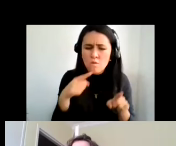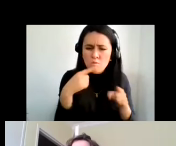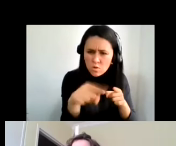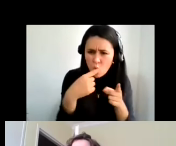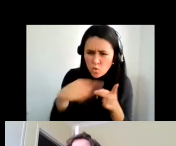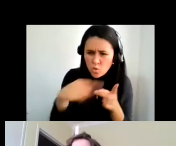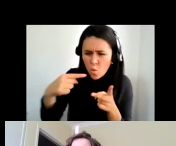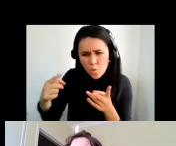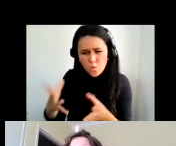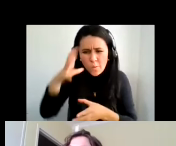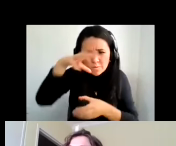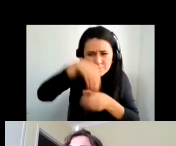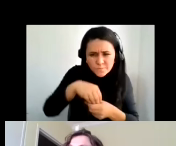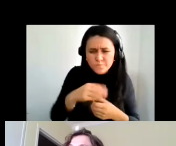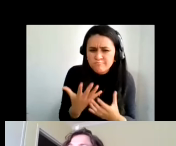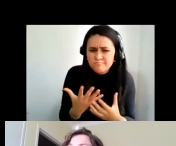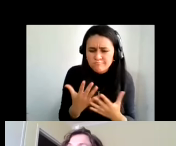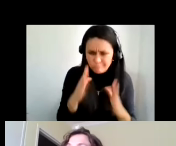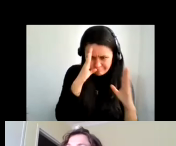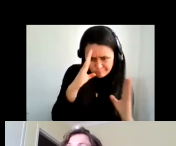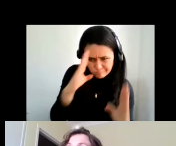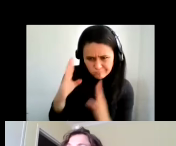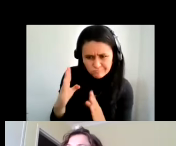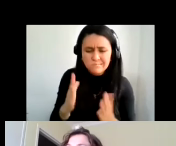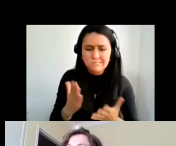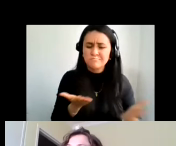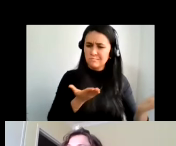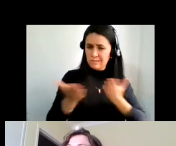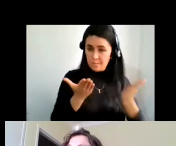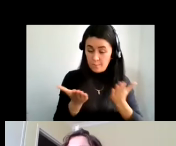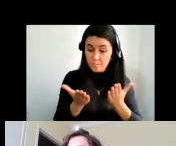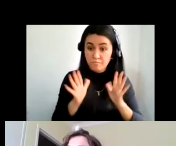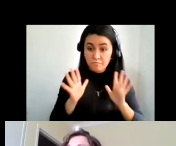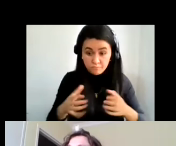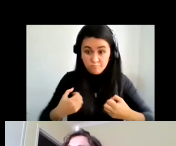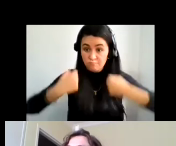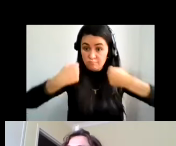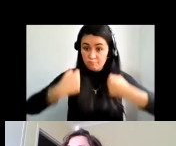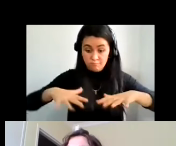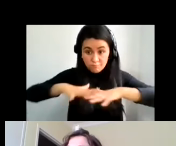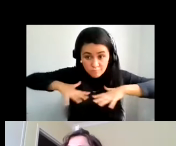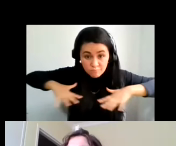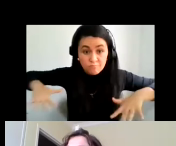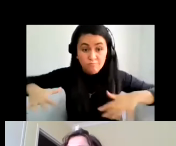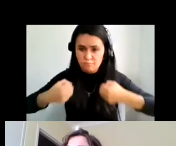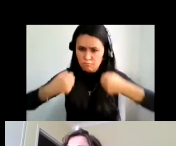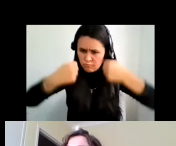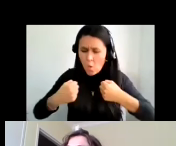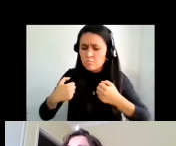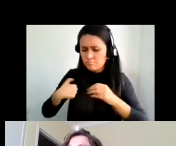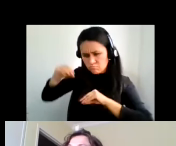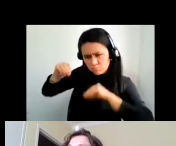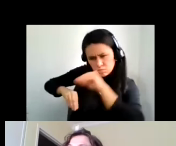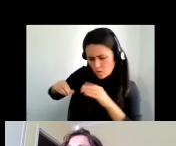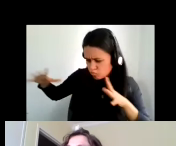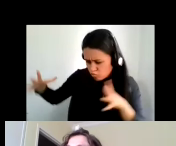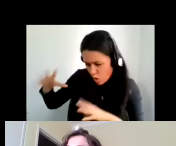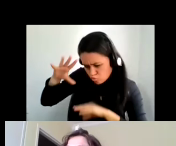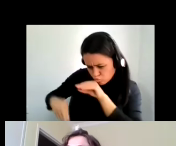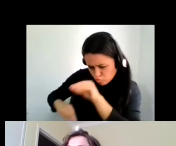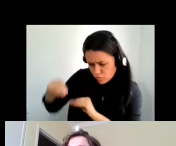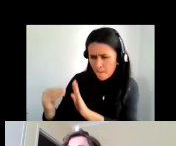servicio. in HQ, currently, En la we're working sede, on a handbook actualmente for estamos assessing trabajando en la accessibility. creación de un manual And this para